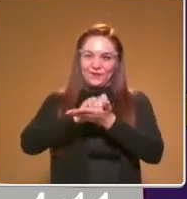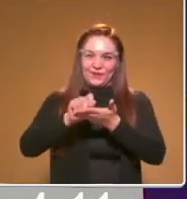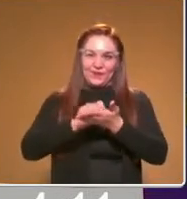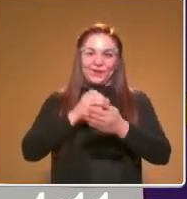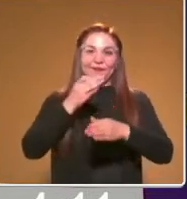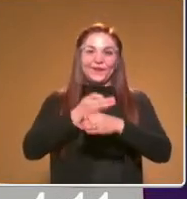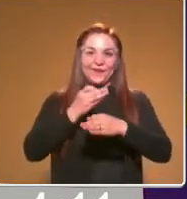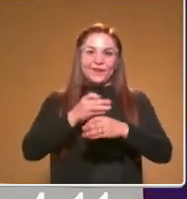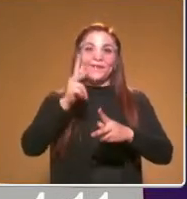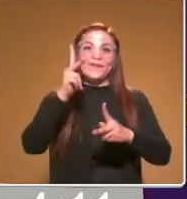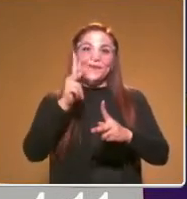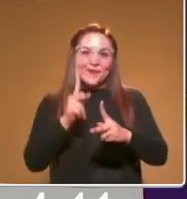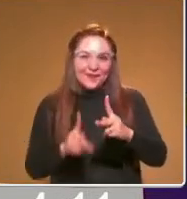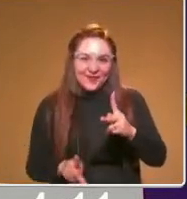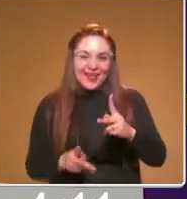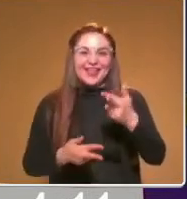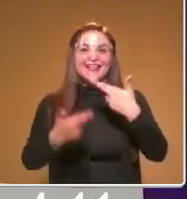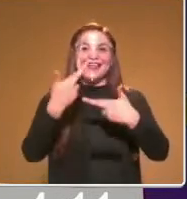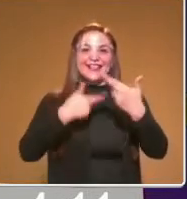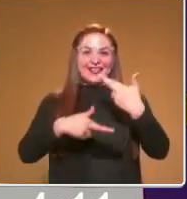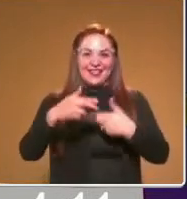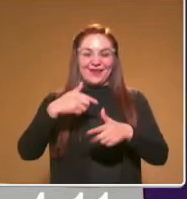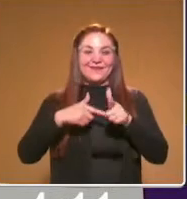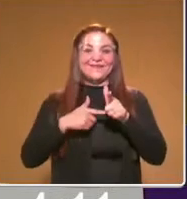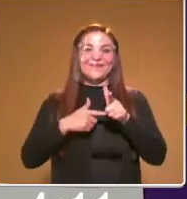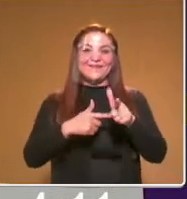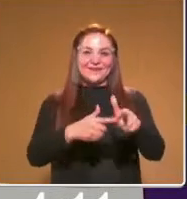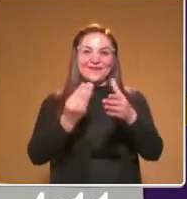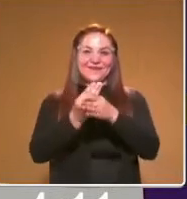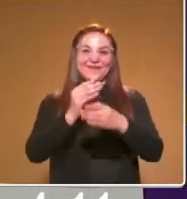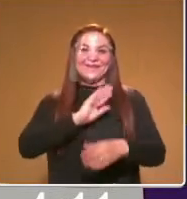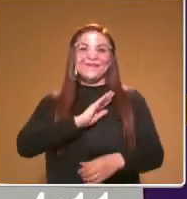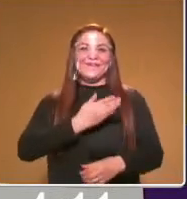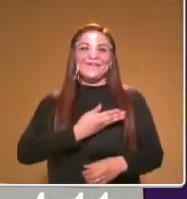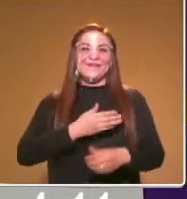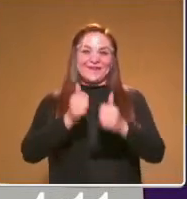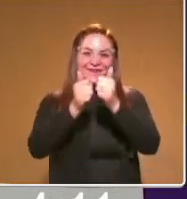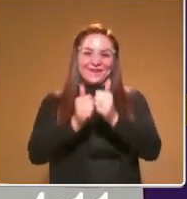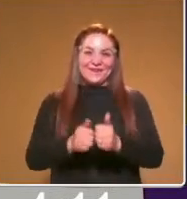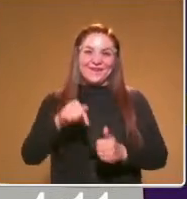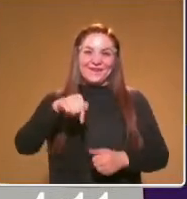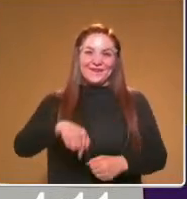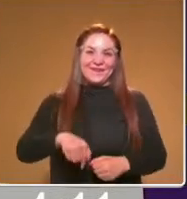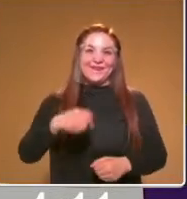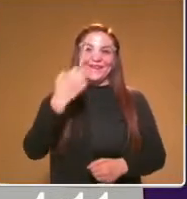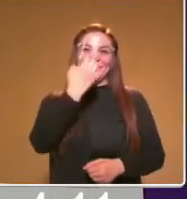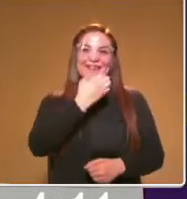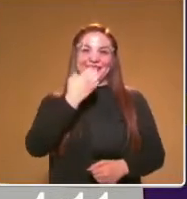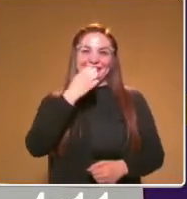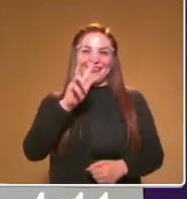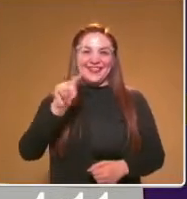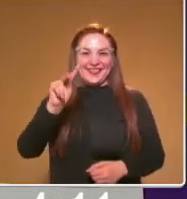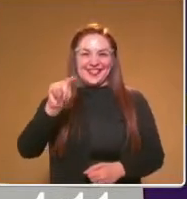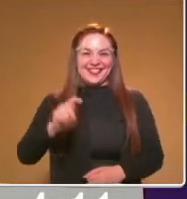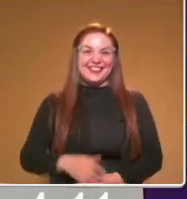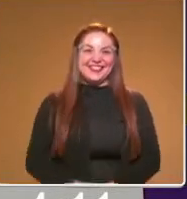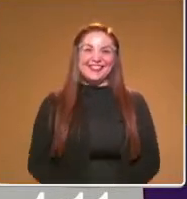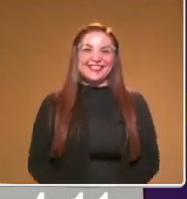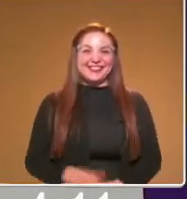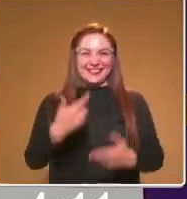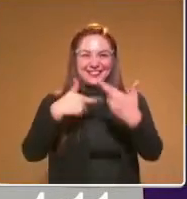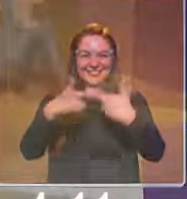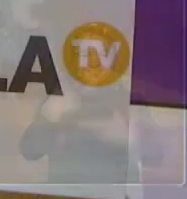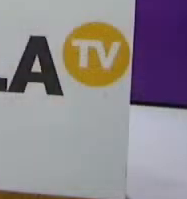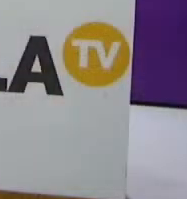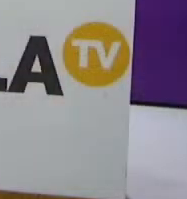ahorita a una pausa y regresamos para continuar con la clase de español. Quédate con nosotros aquí en tu programa de Escuela TV. Regresamos.